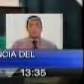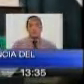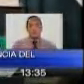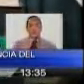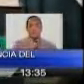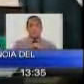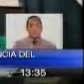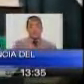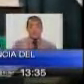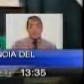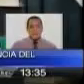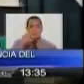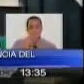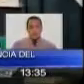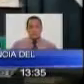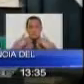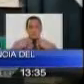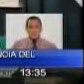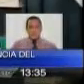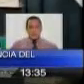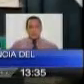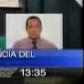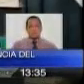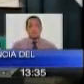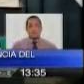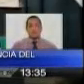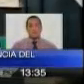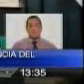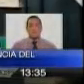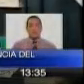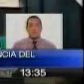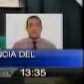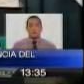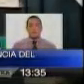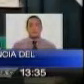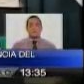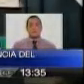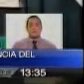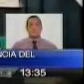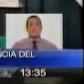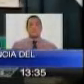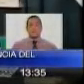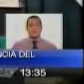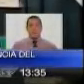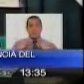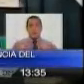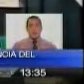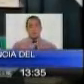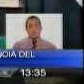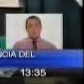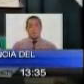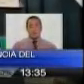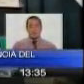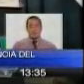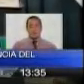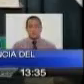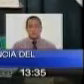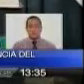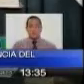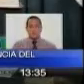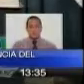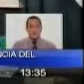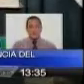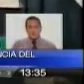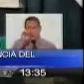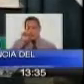¿Ya han evaluado si este audio podría ser un elemento probatorio que pueda viciar el proceso en sede nacional?